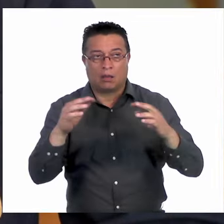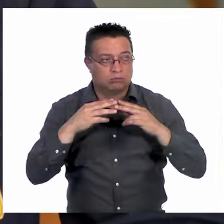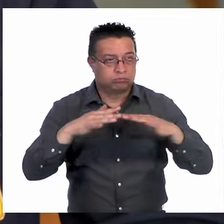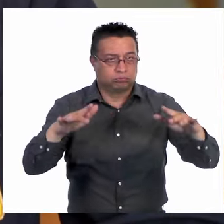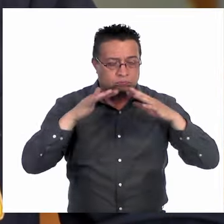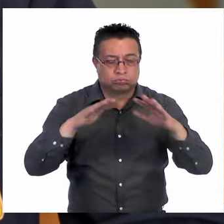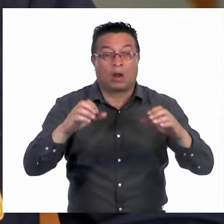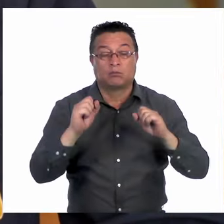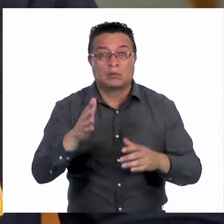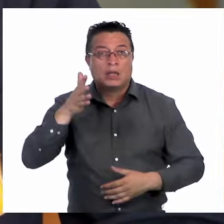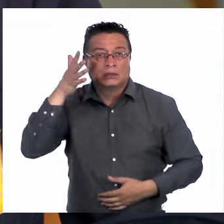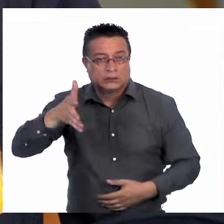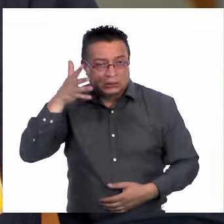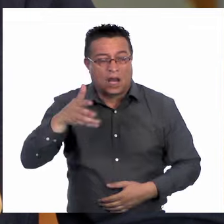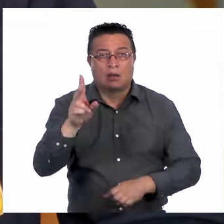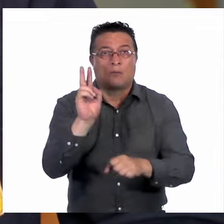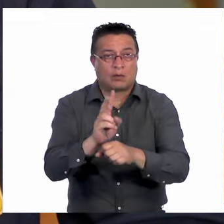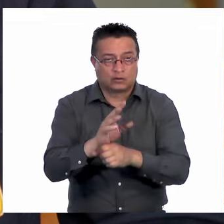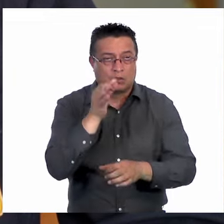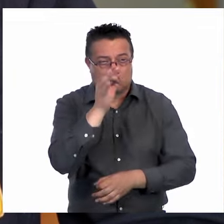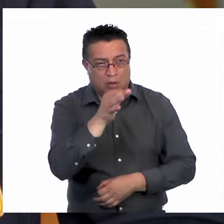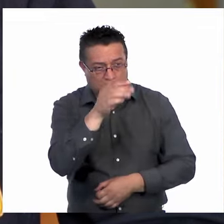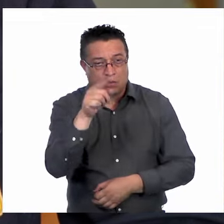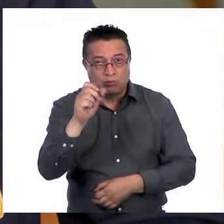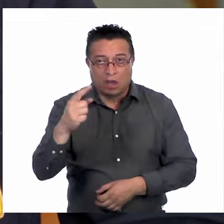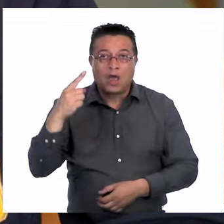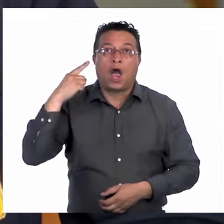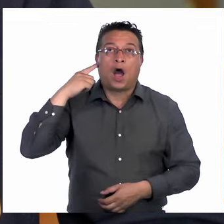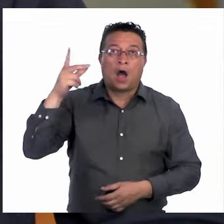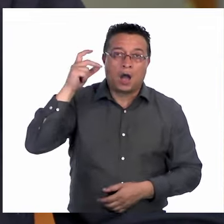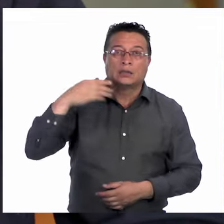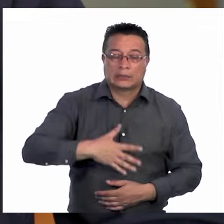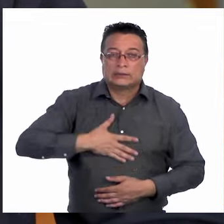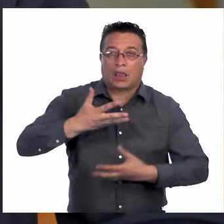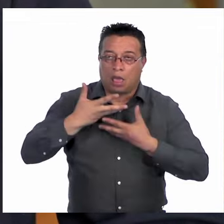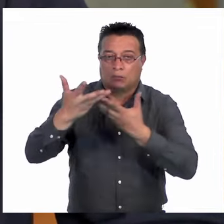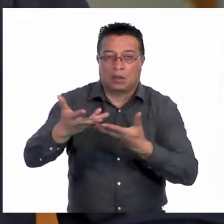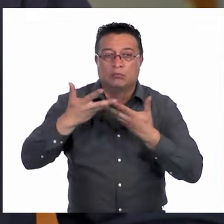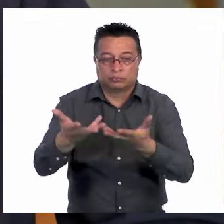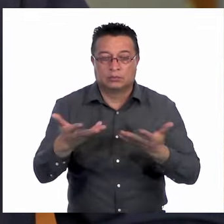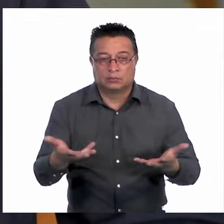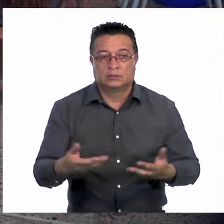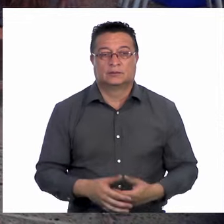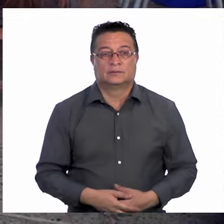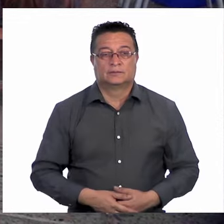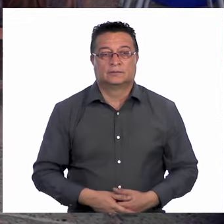campañas y se podrían también hacer charlas hacia los profesores para que puedan oír lo que nosotros sentimos y nuestros pensamientos.